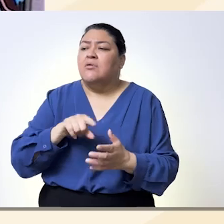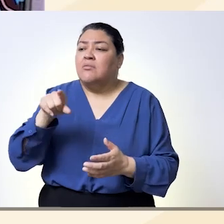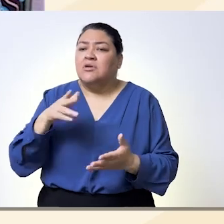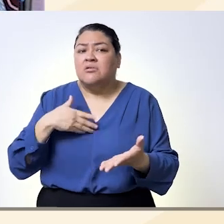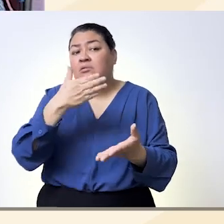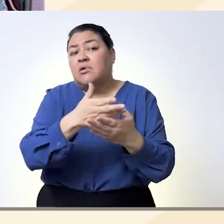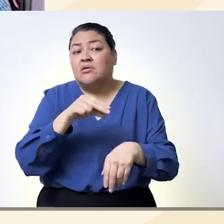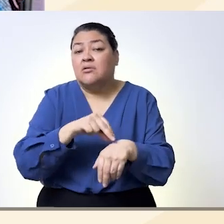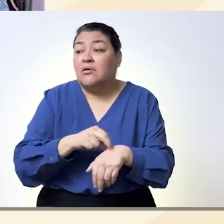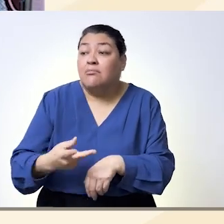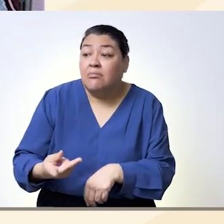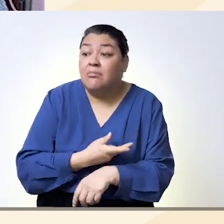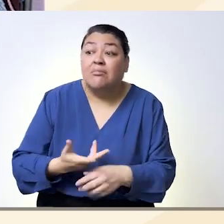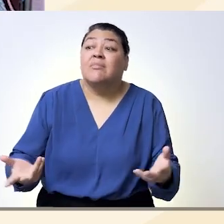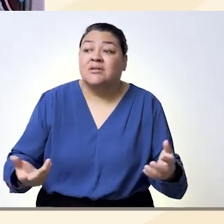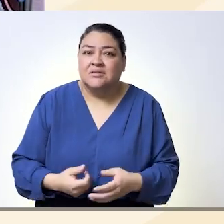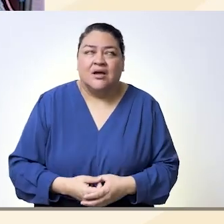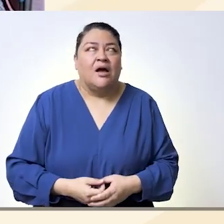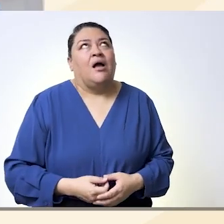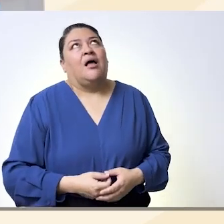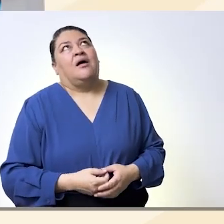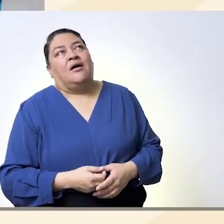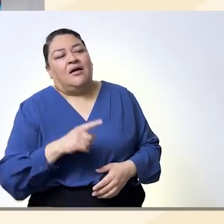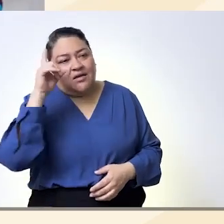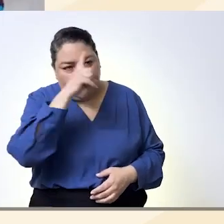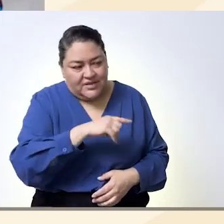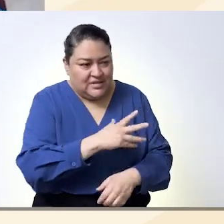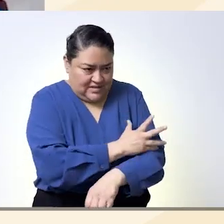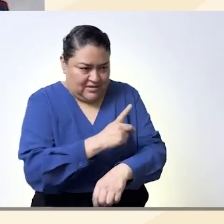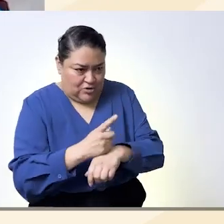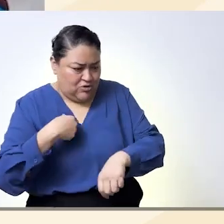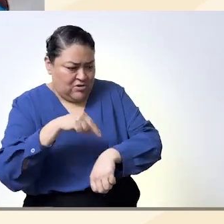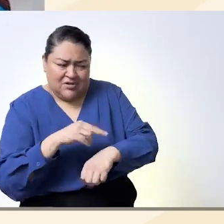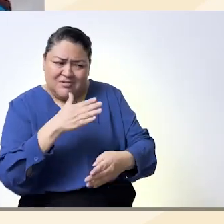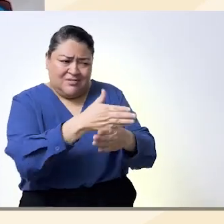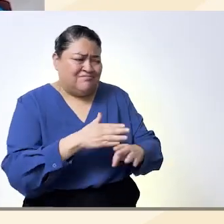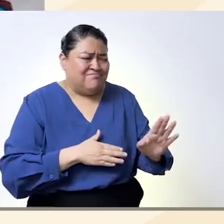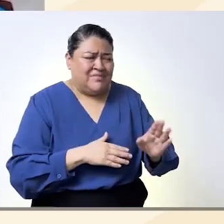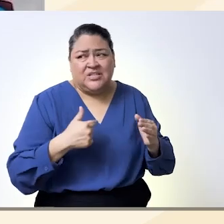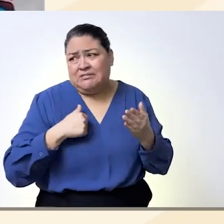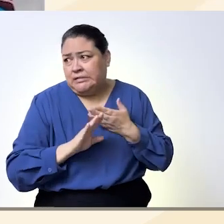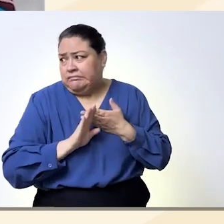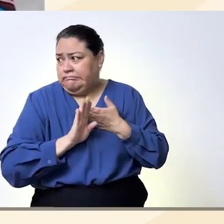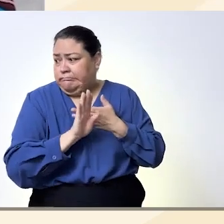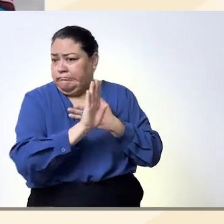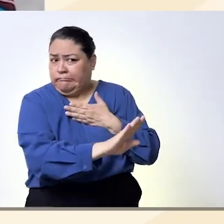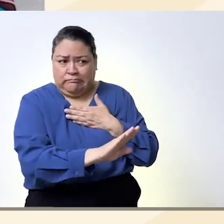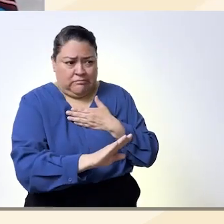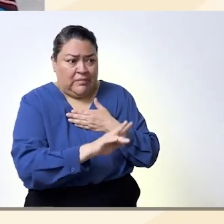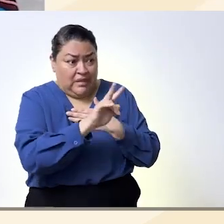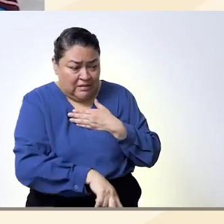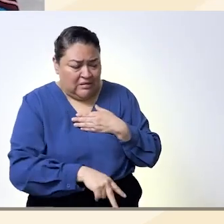¿Qué no pasa? Bueno, yo voy a decirlo, yo casi no voy a consulta médica, la evito a toda costa de ser necesario, porque para mí el espacio médico